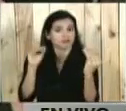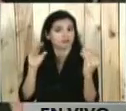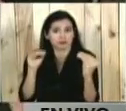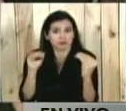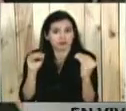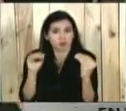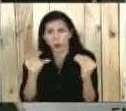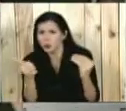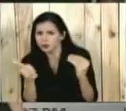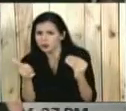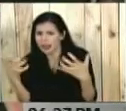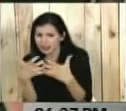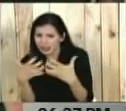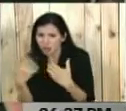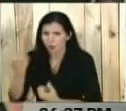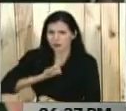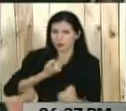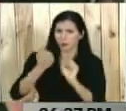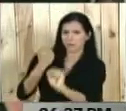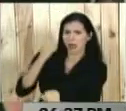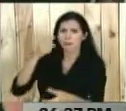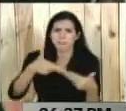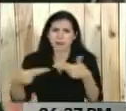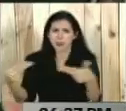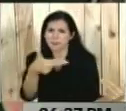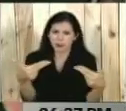la guerra, nos matamos,